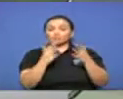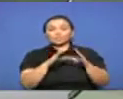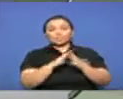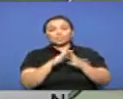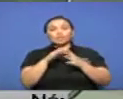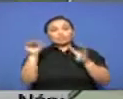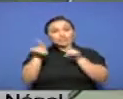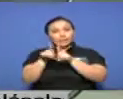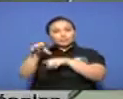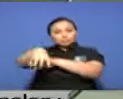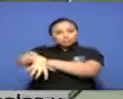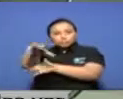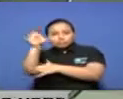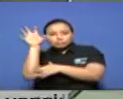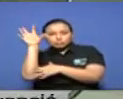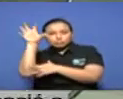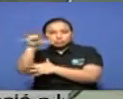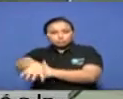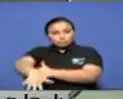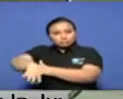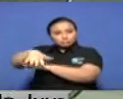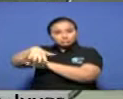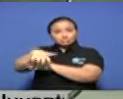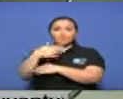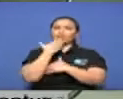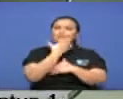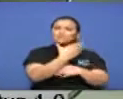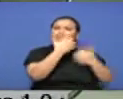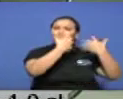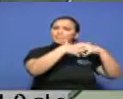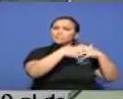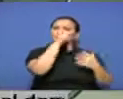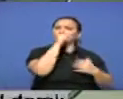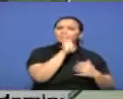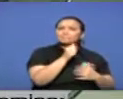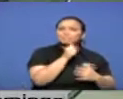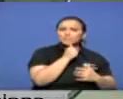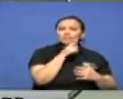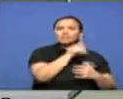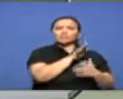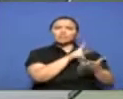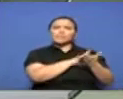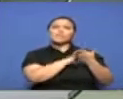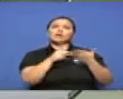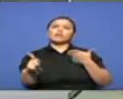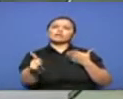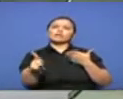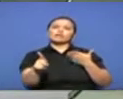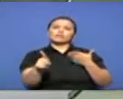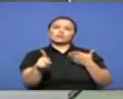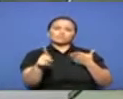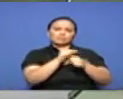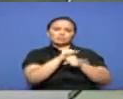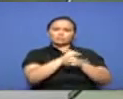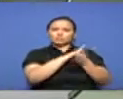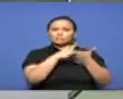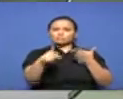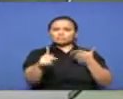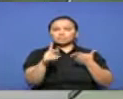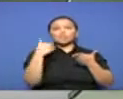agradecemos muchísimo a las empresas privadas que nos han dado su respaldo en materia de las prácticas profesionales vamos a contar con nuestro primer